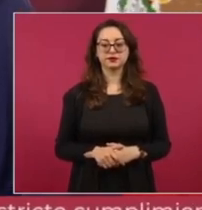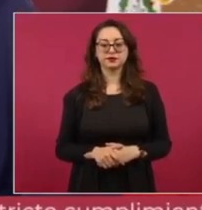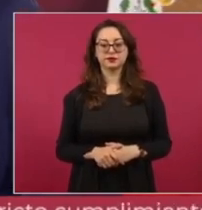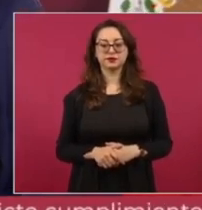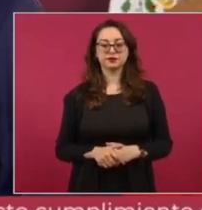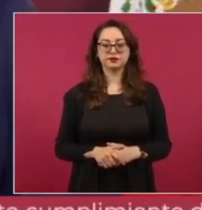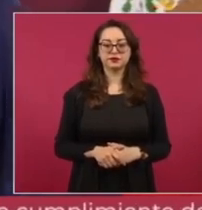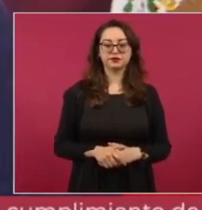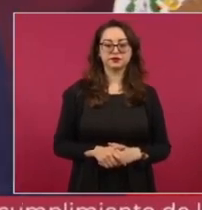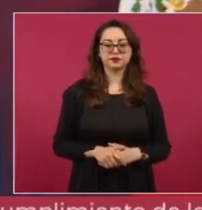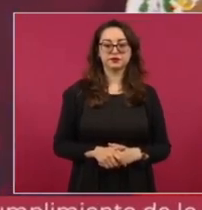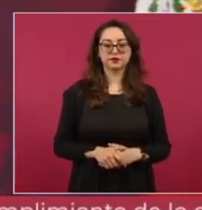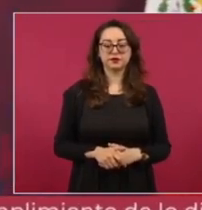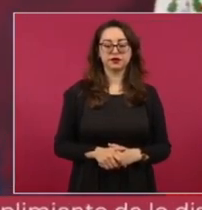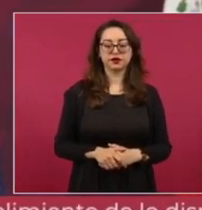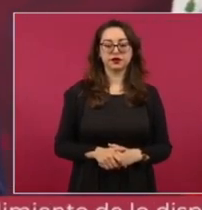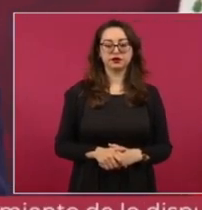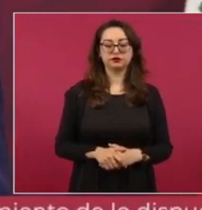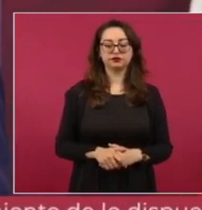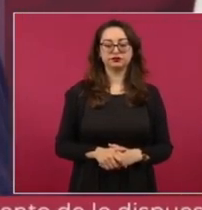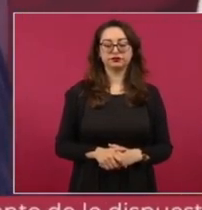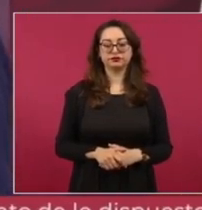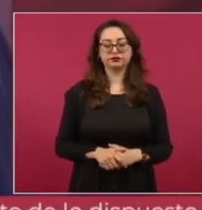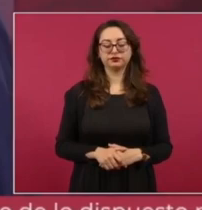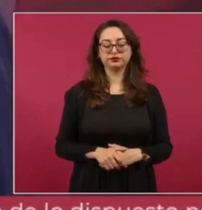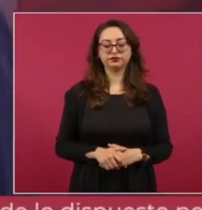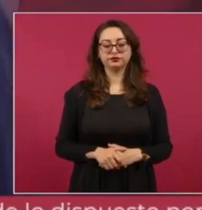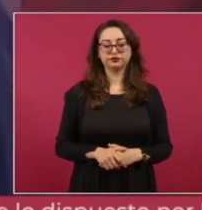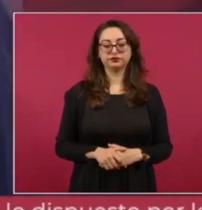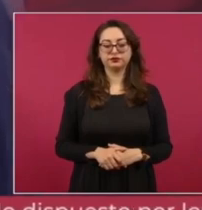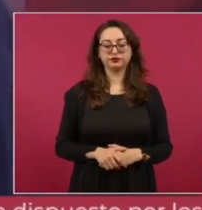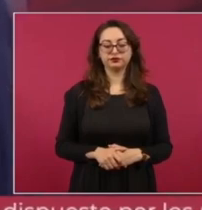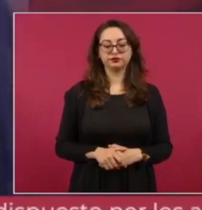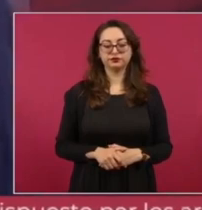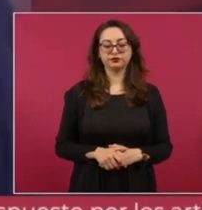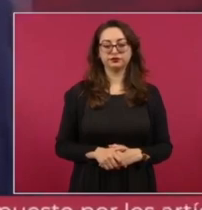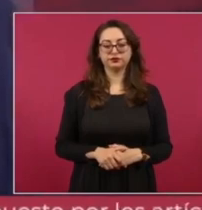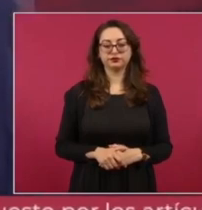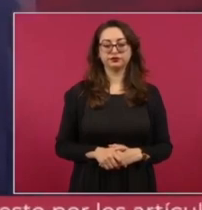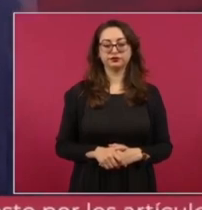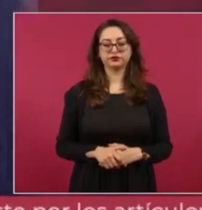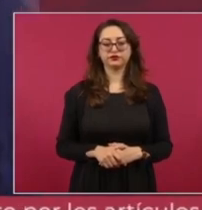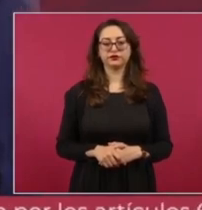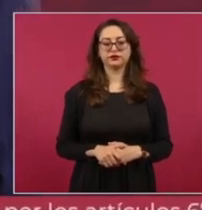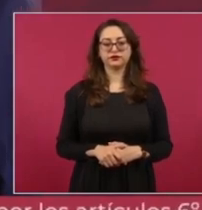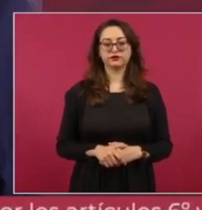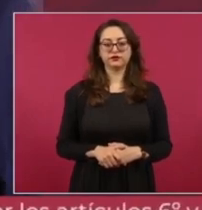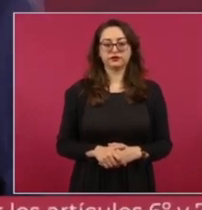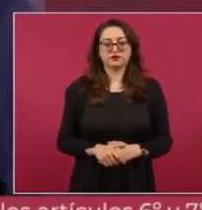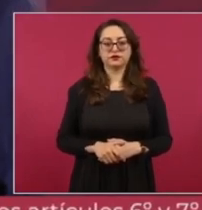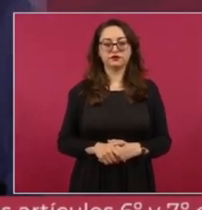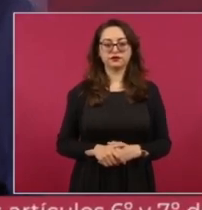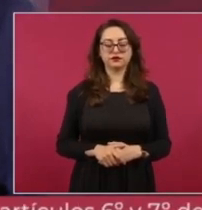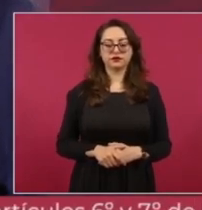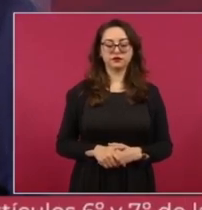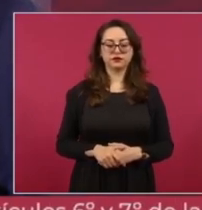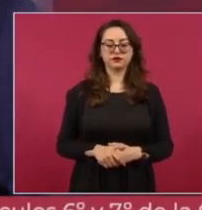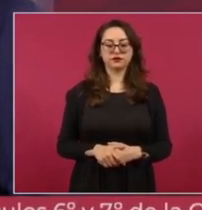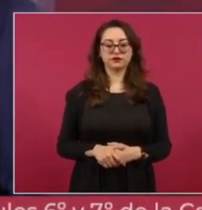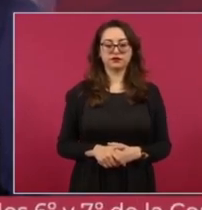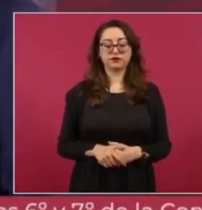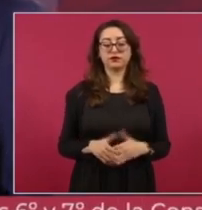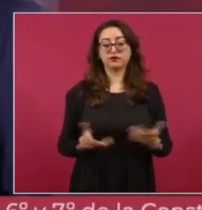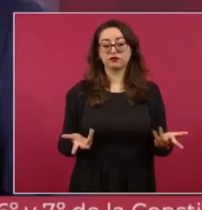tomaron los médicos especialistas con relación a